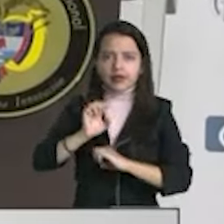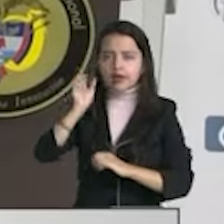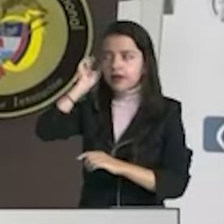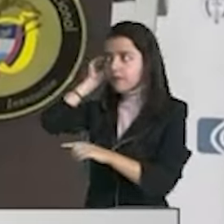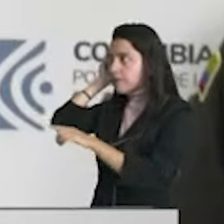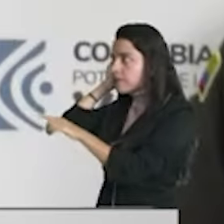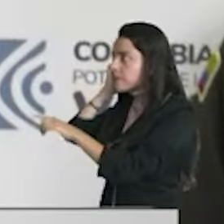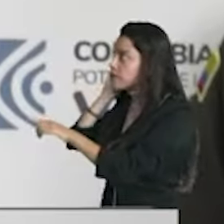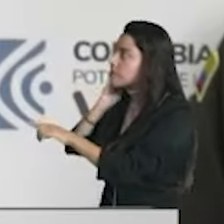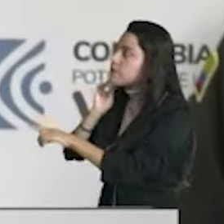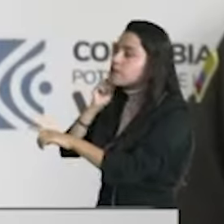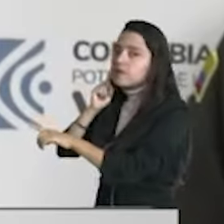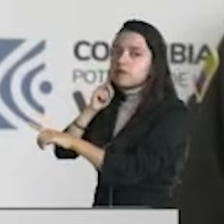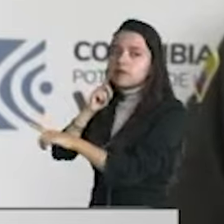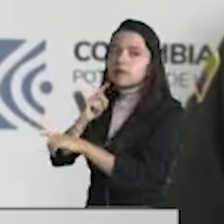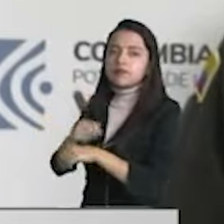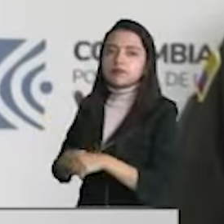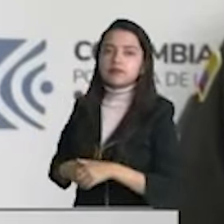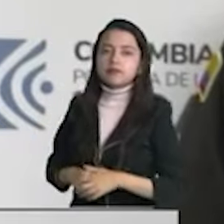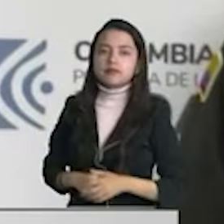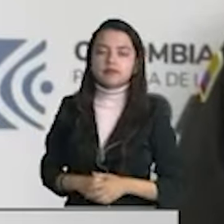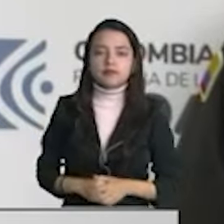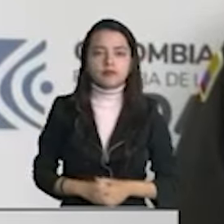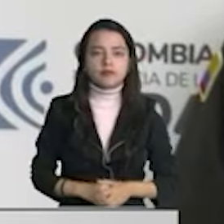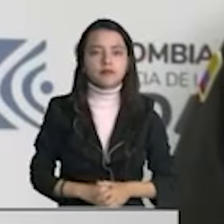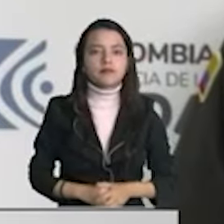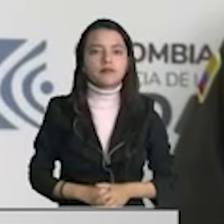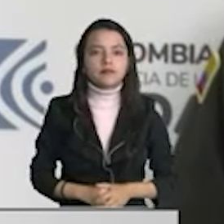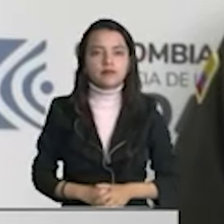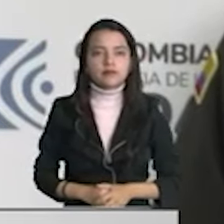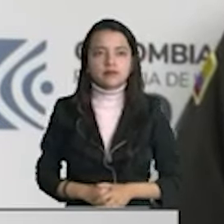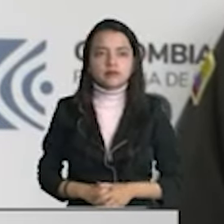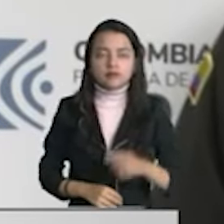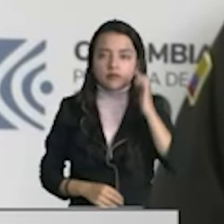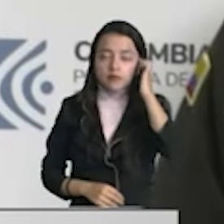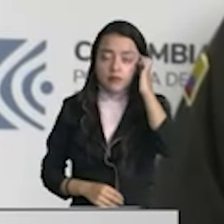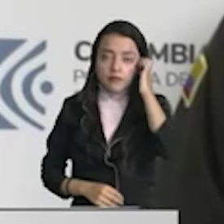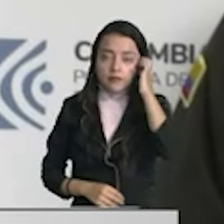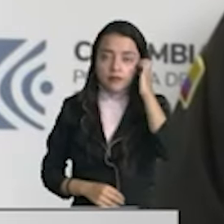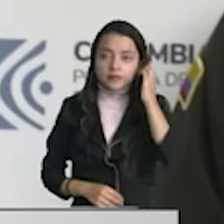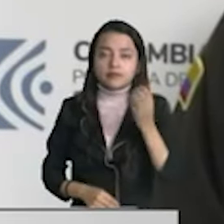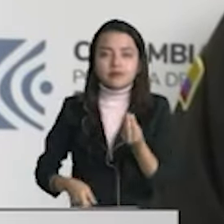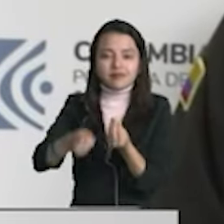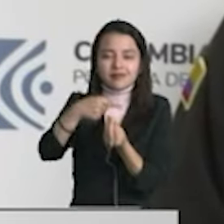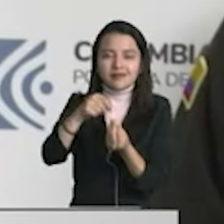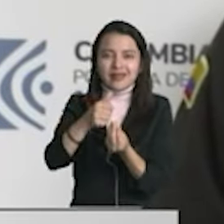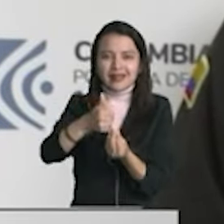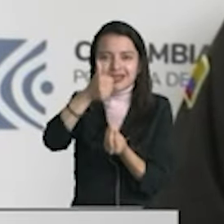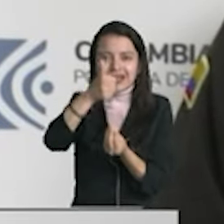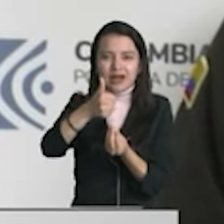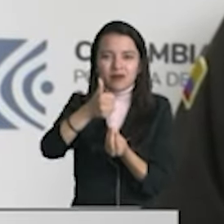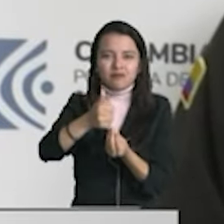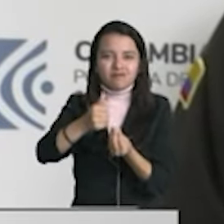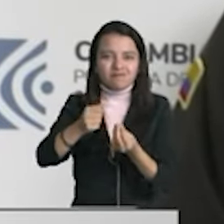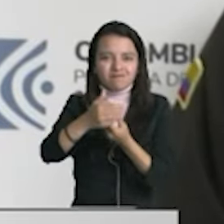Y es una reivindicación que los no se pactará nuevo cese con el Estado Mayor Central en el suroccidente.